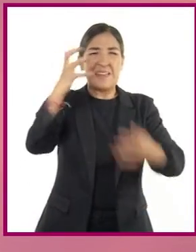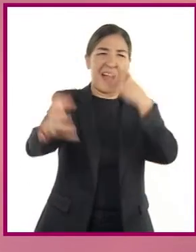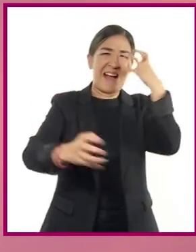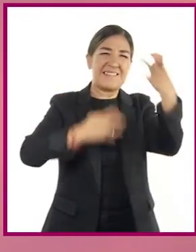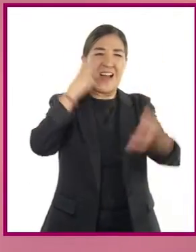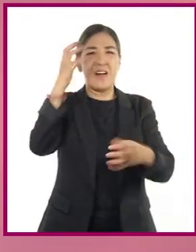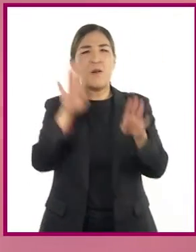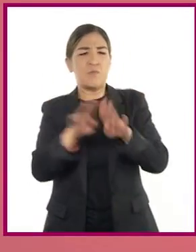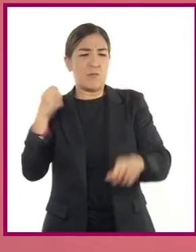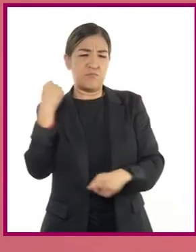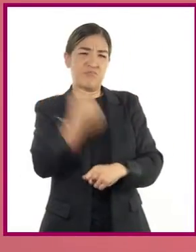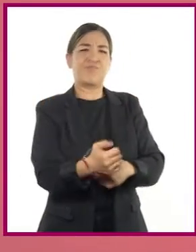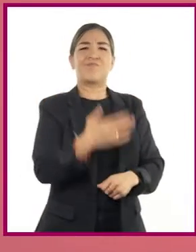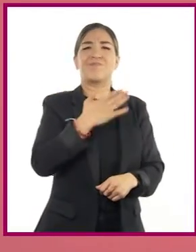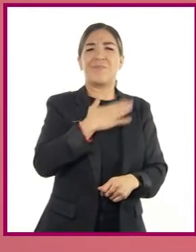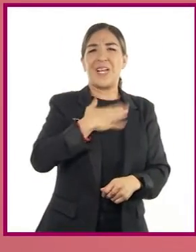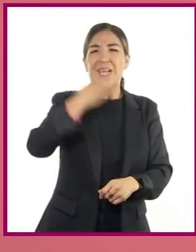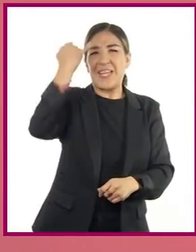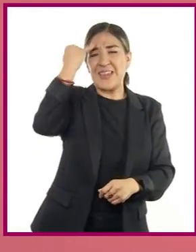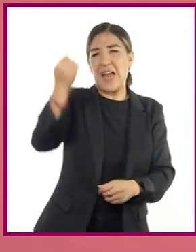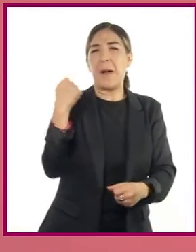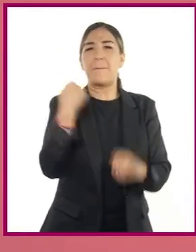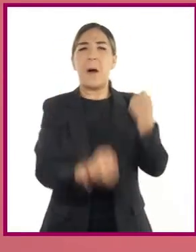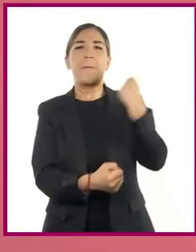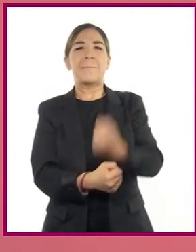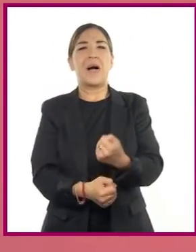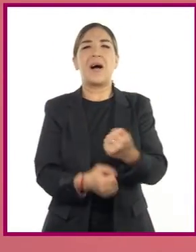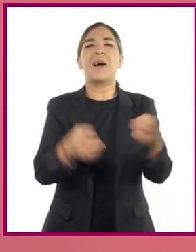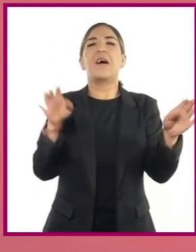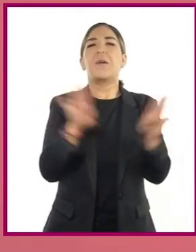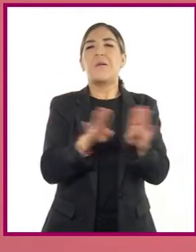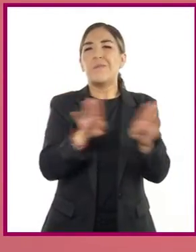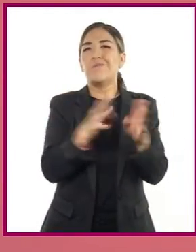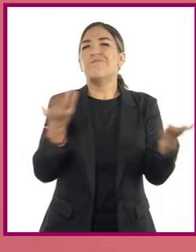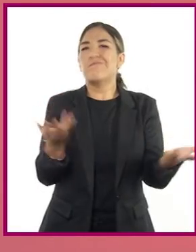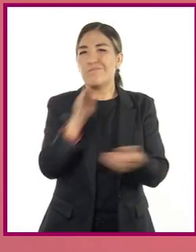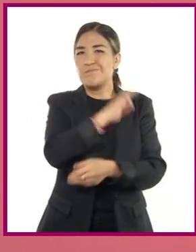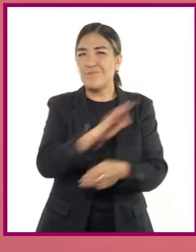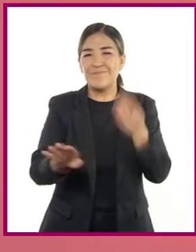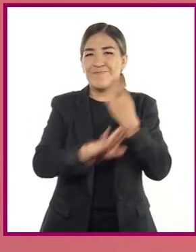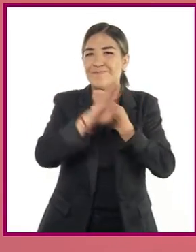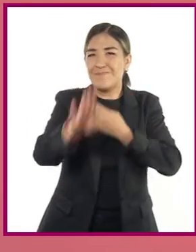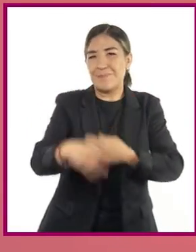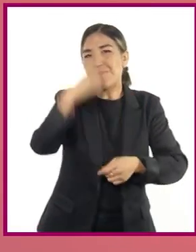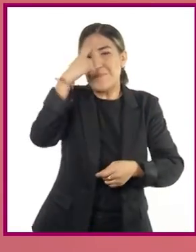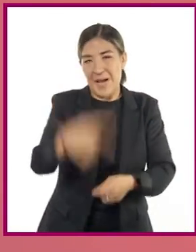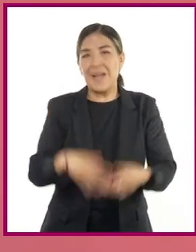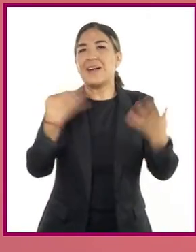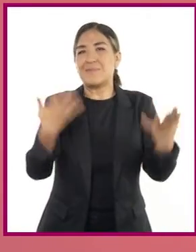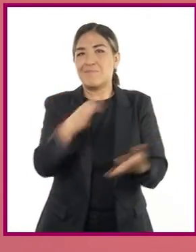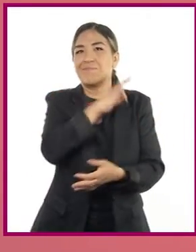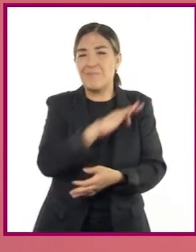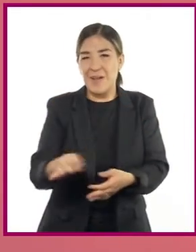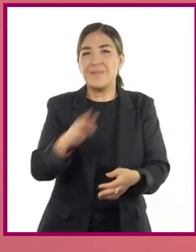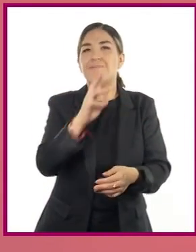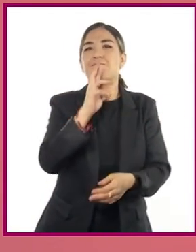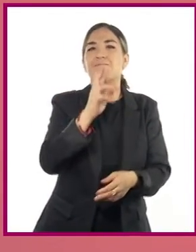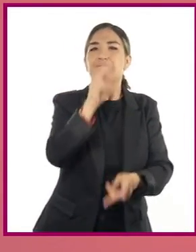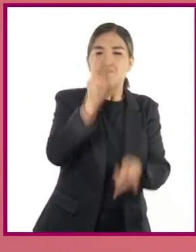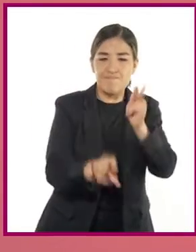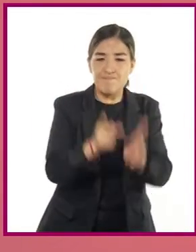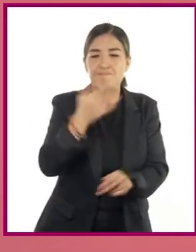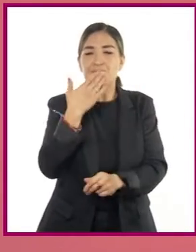buscan imponer sus opiniones y su voluntad. ¿Eso cómo puede evitarse para que realmente encuentren las causas de